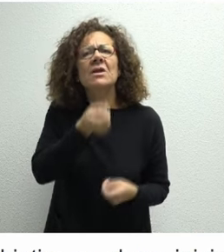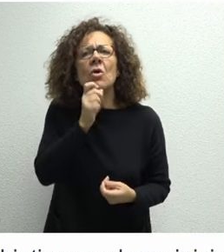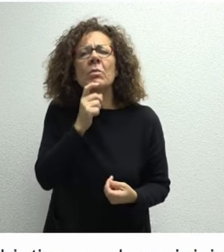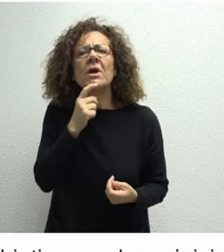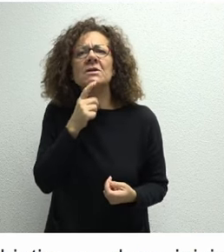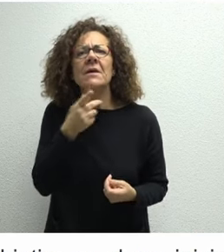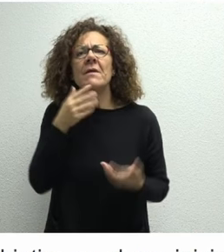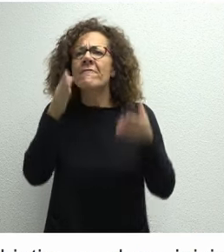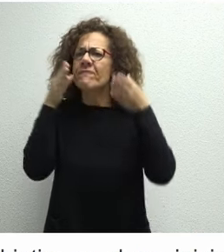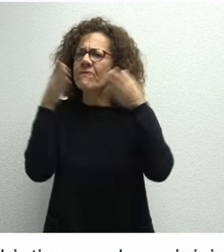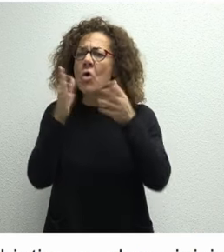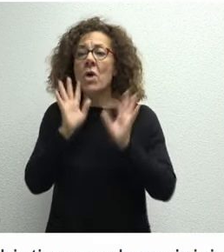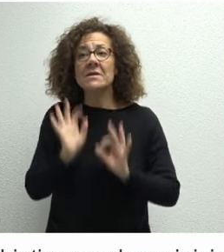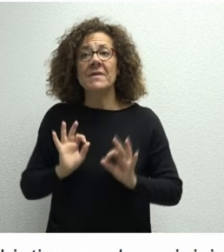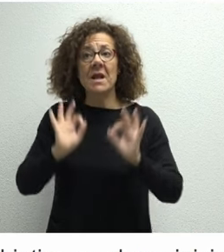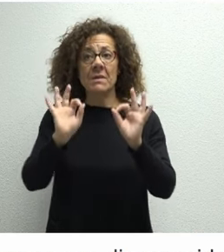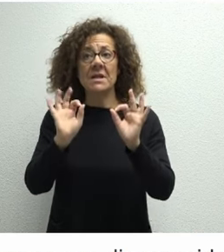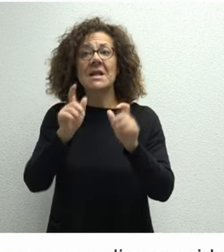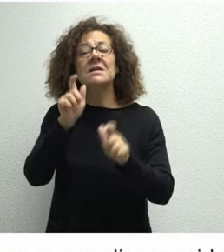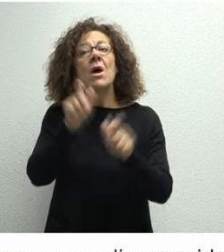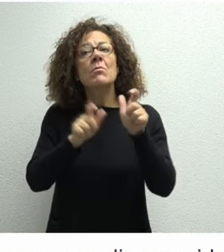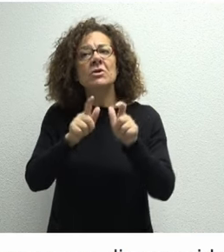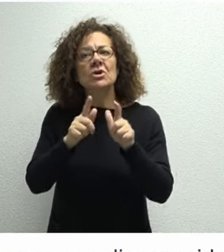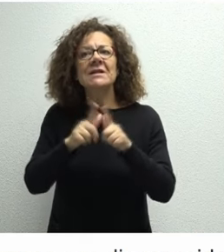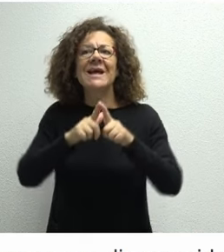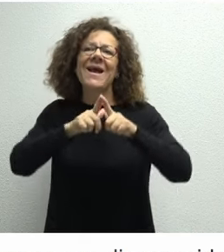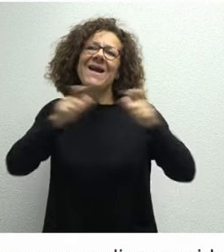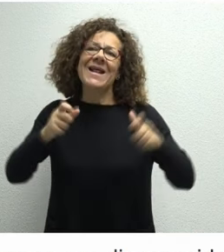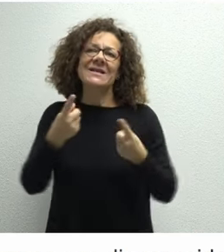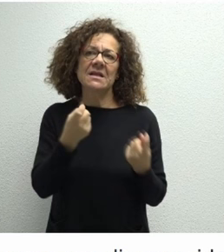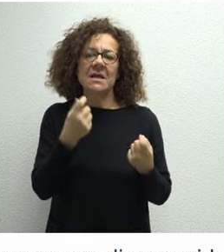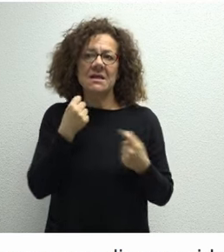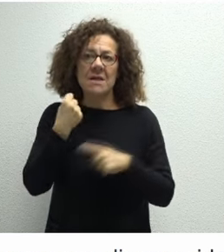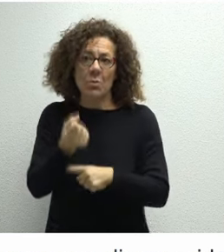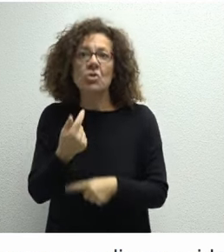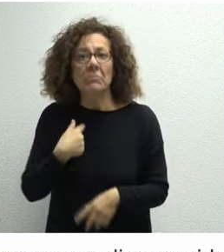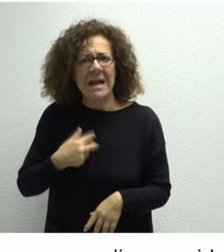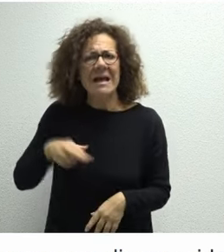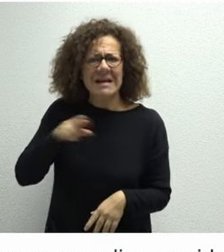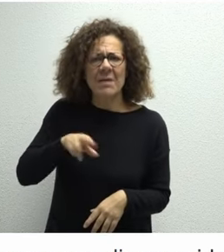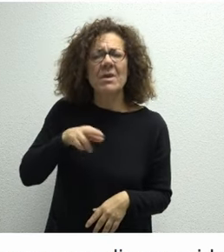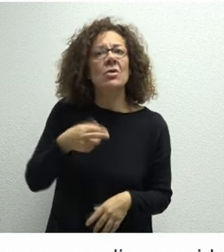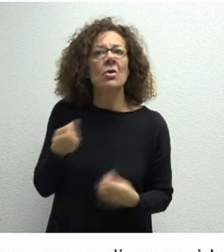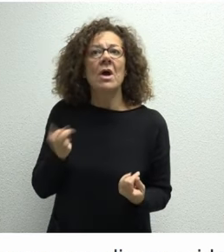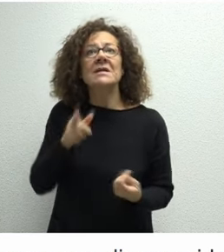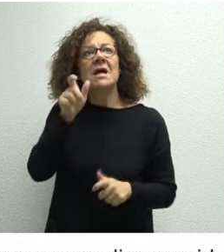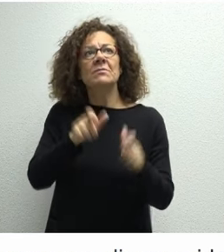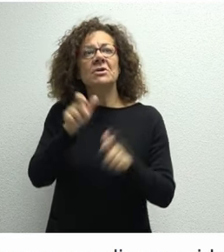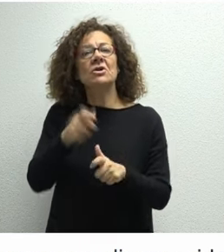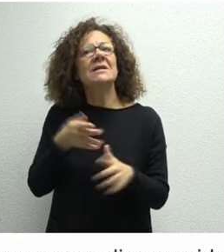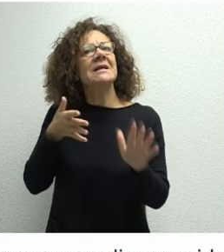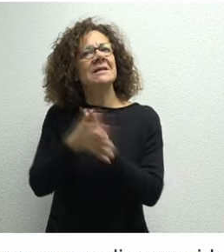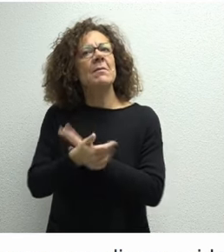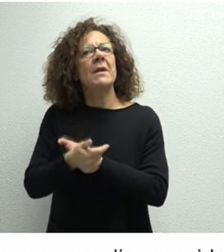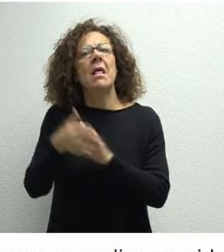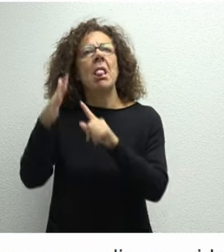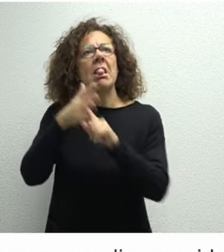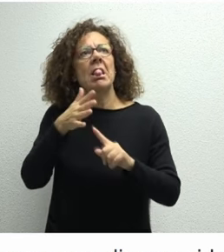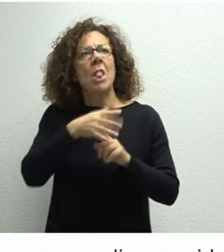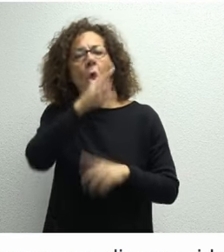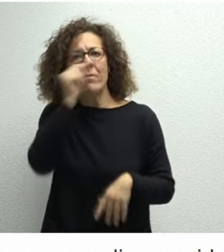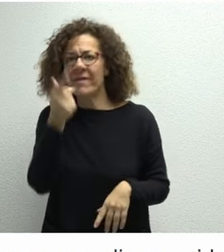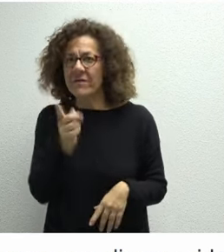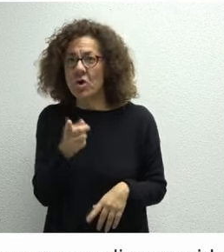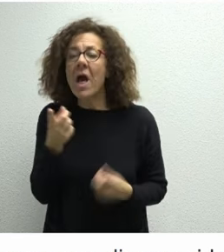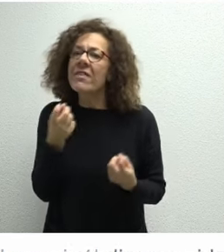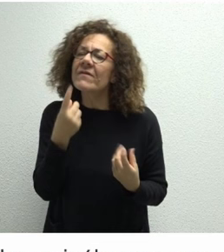poníamos el foco principalmente en las personas con granes necesidades de apoyo como reitero no podían ser esas personas siempre las grandes olvidadas sino que realmente